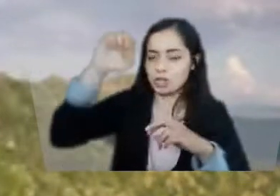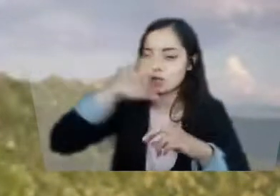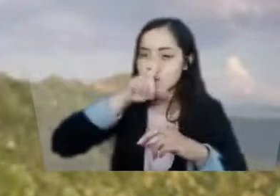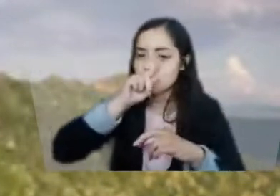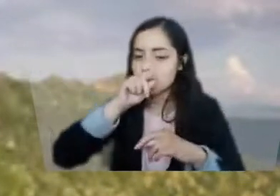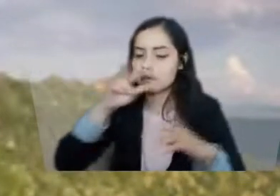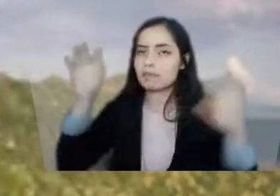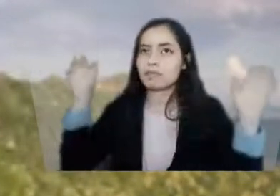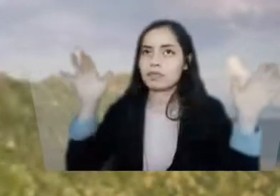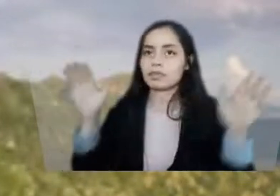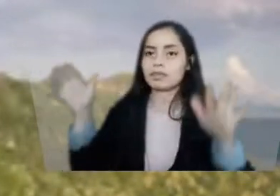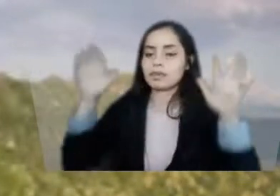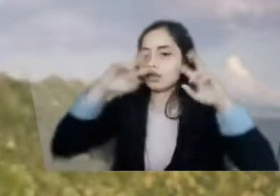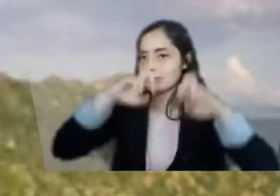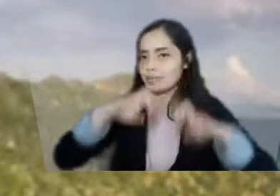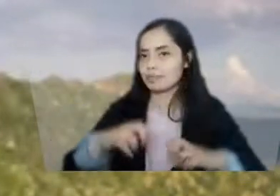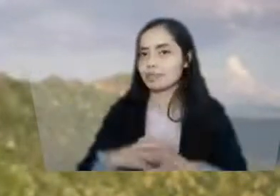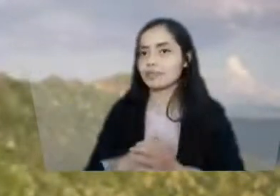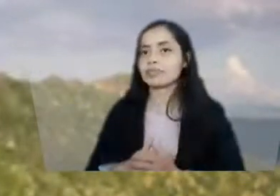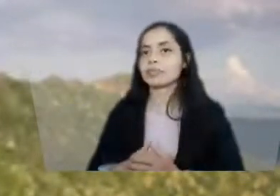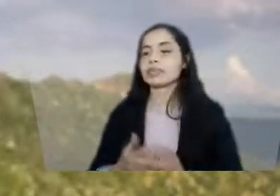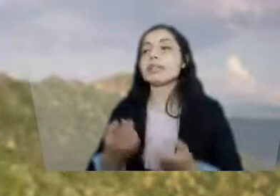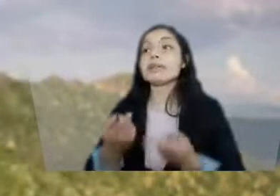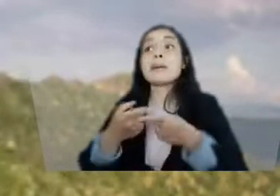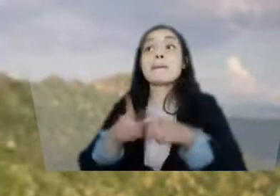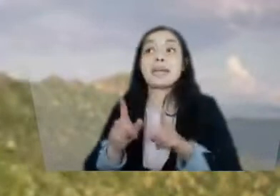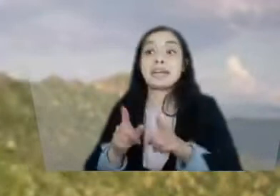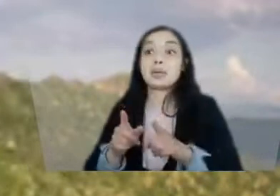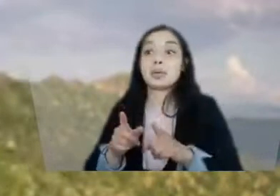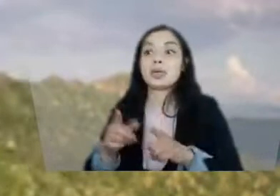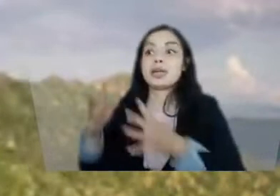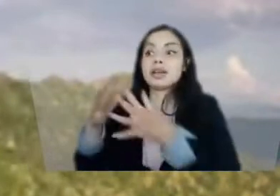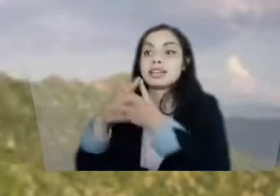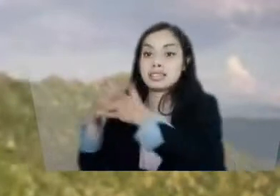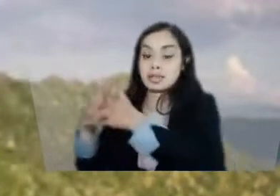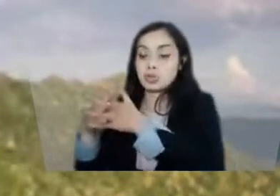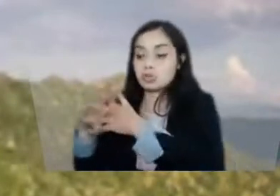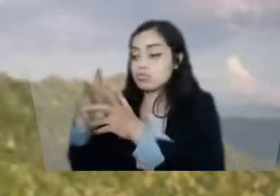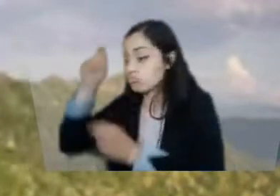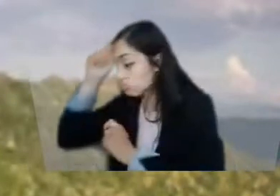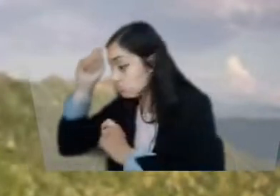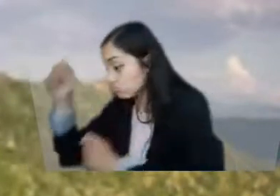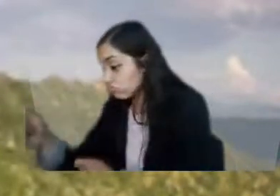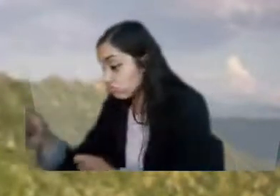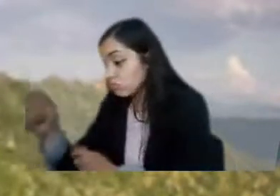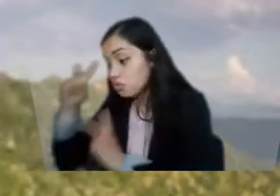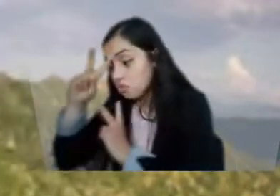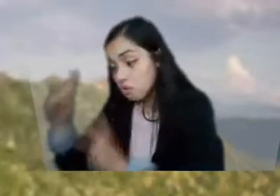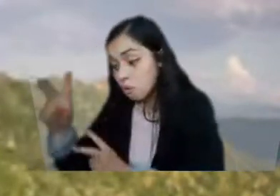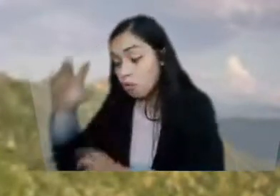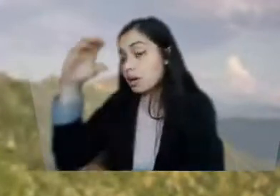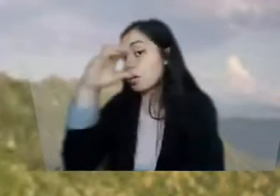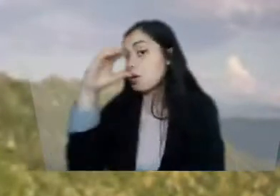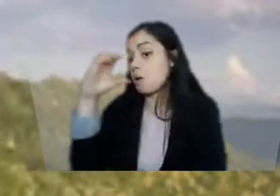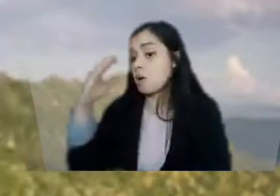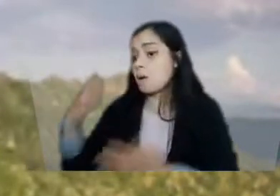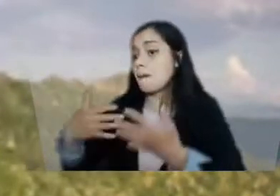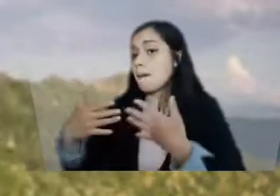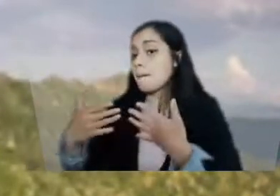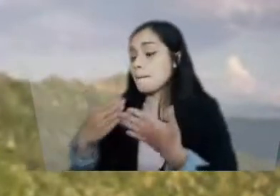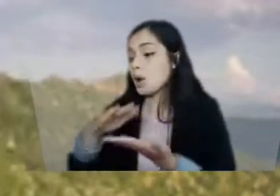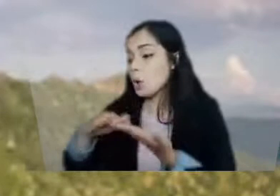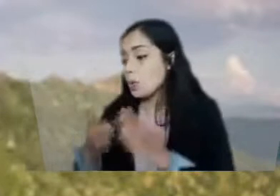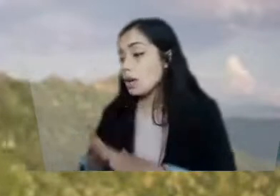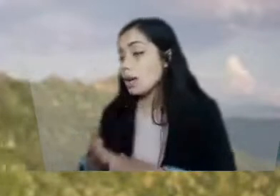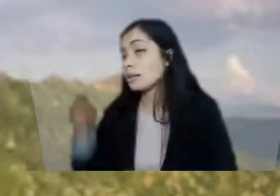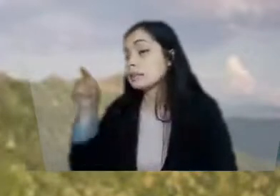como reconocimiento de esta contribución de las personas locales y nacionales. Y también todos los especímenes, toda la información